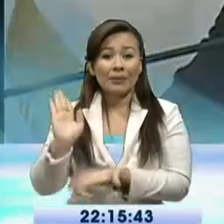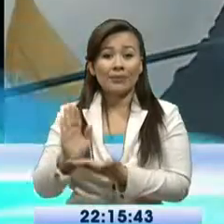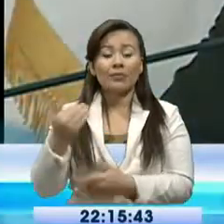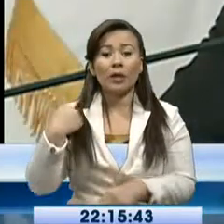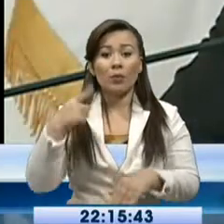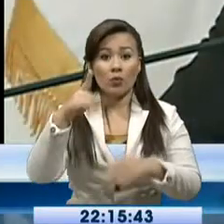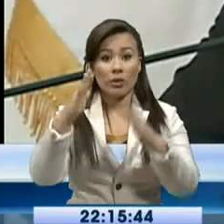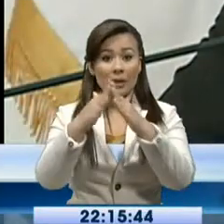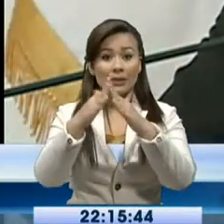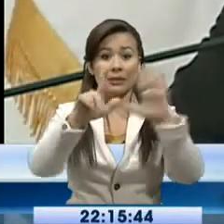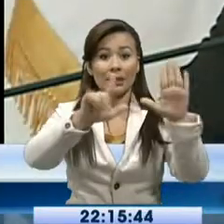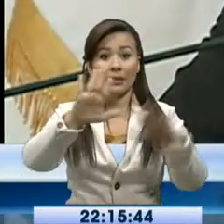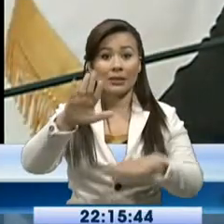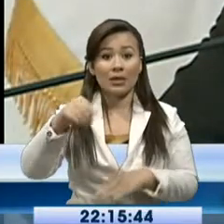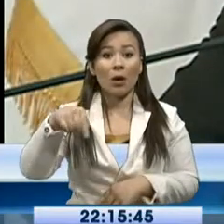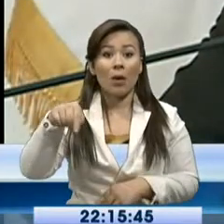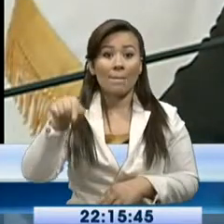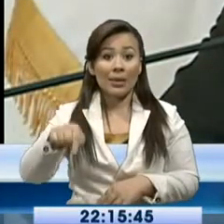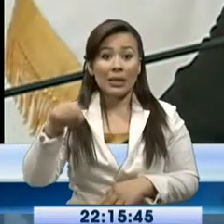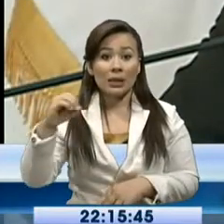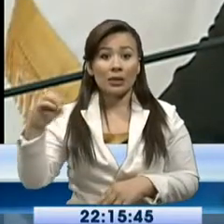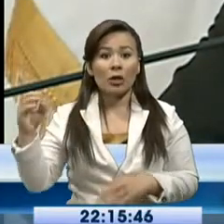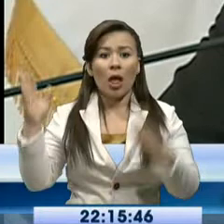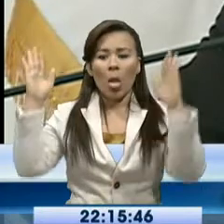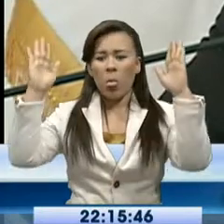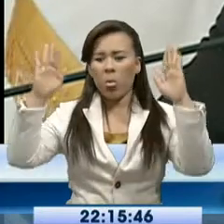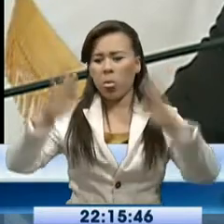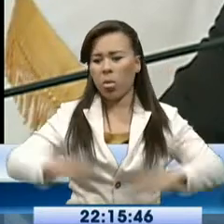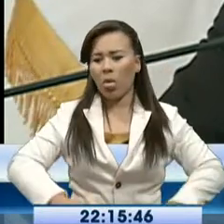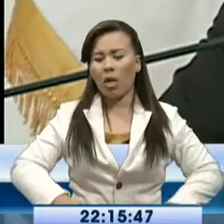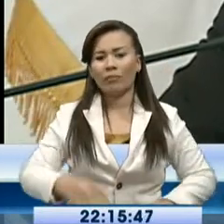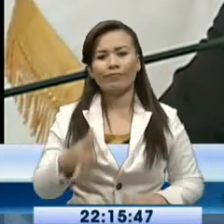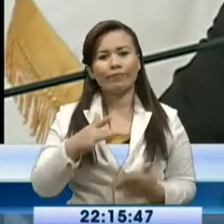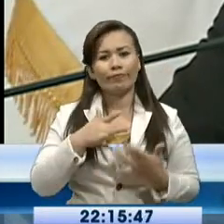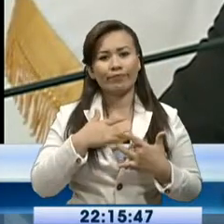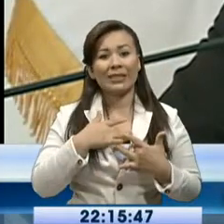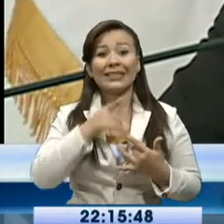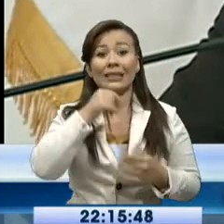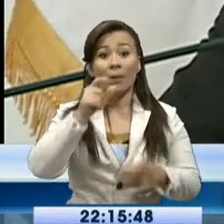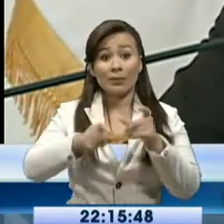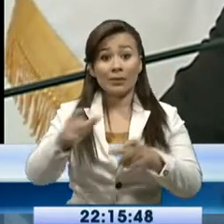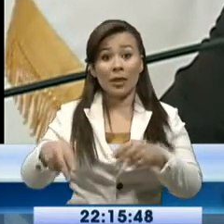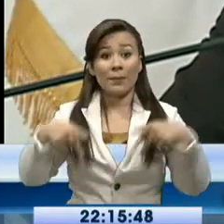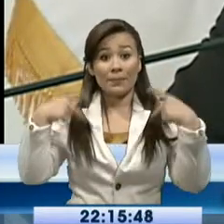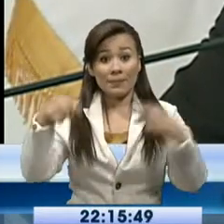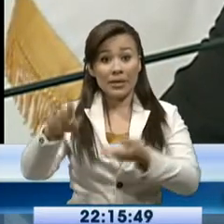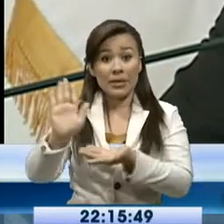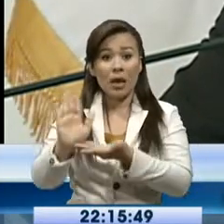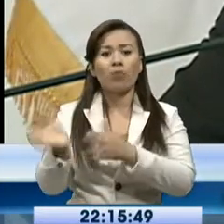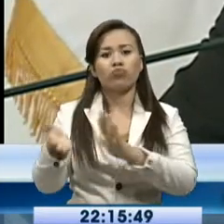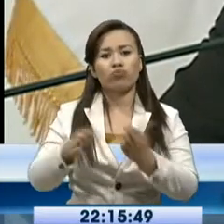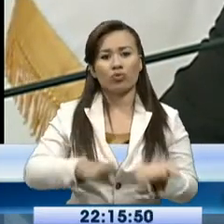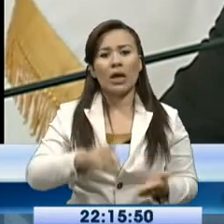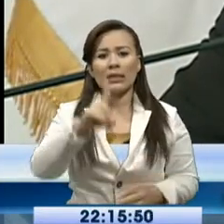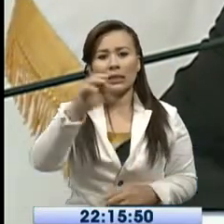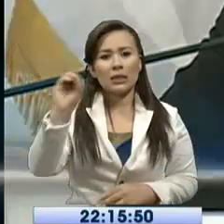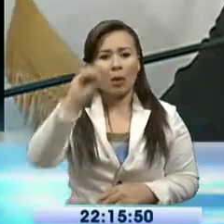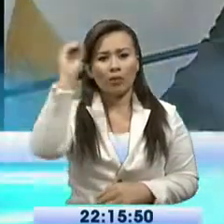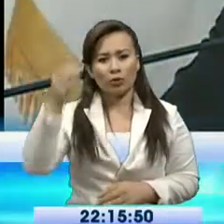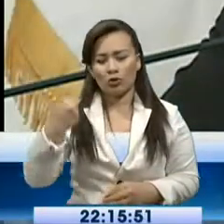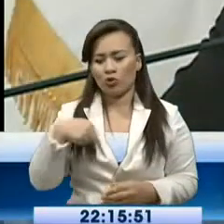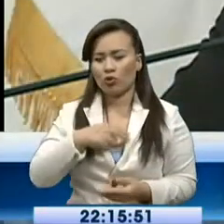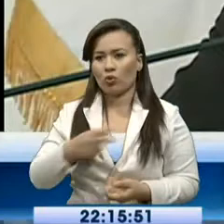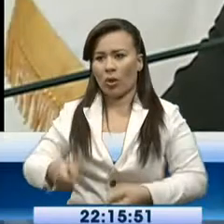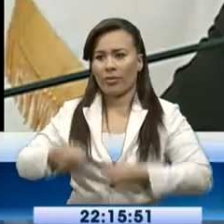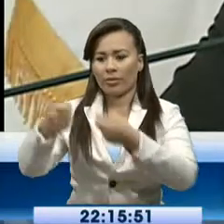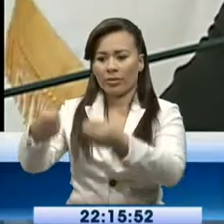mil dólares que colapsó totalmente, inclusive lamentablemente sus ocupantes fallecieron. Ahí se cubre el 100%, los 75